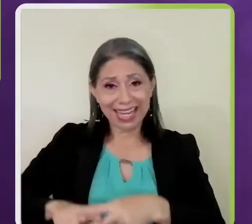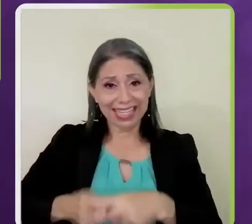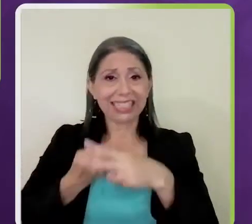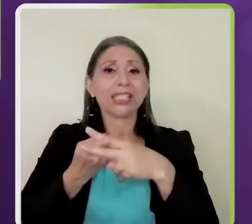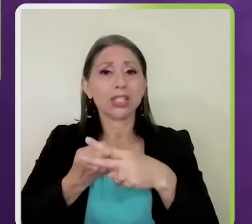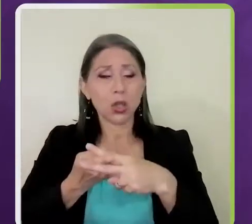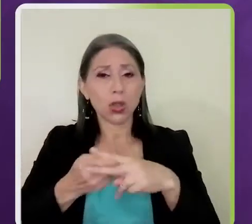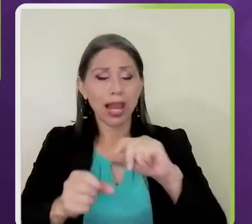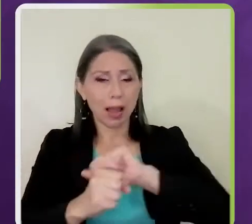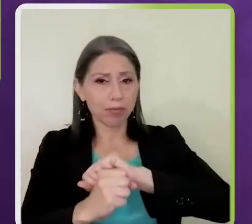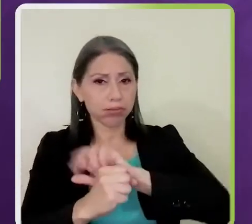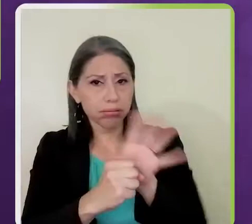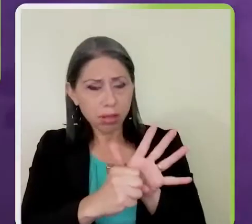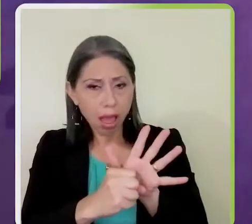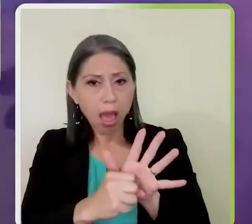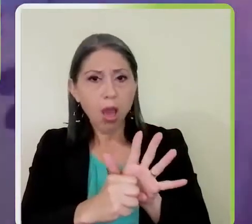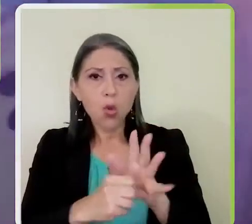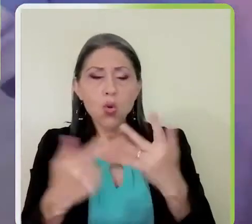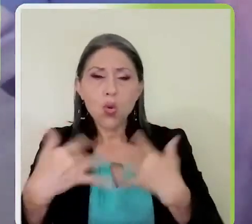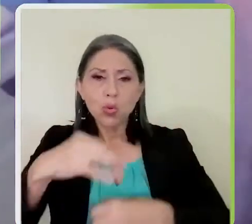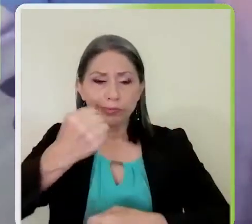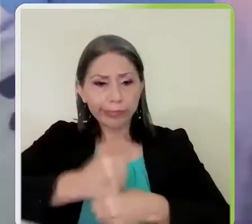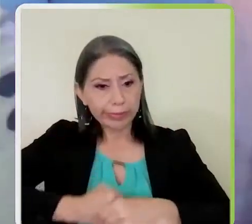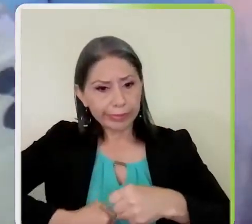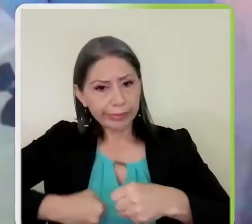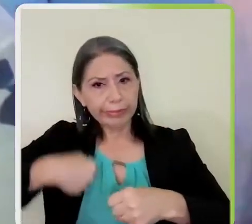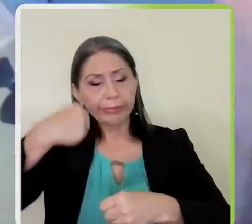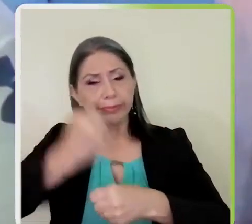esta pandemia, tuvimos un trabajo